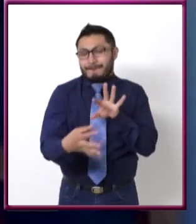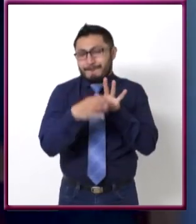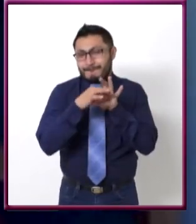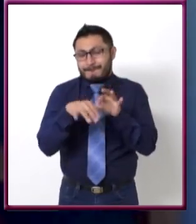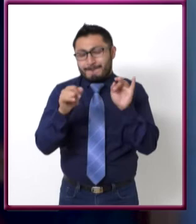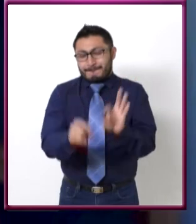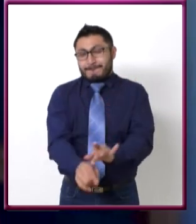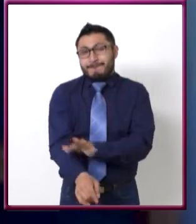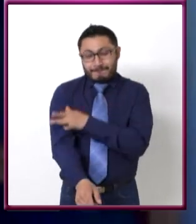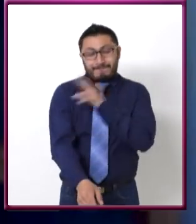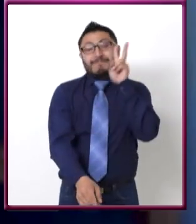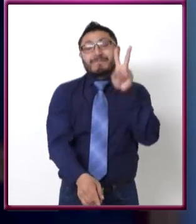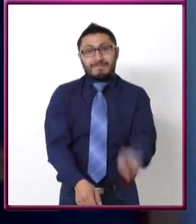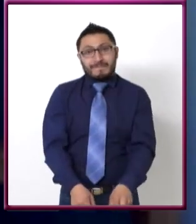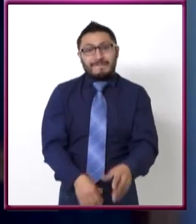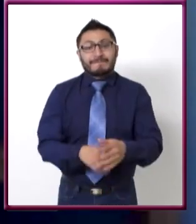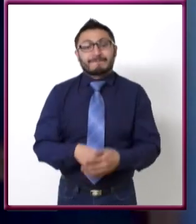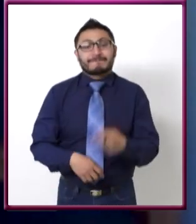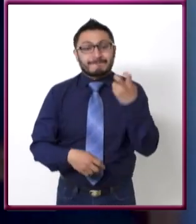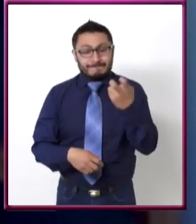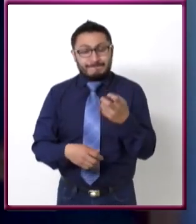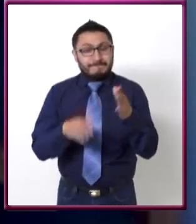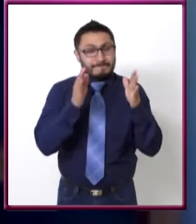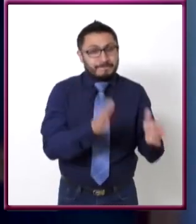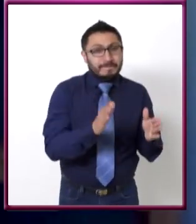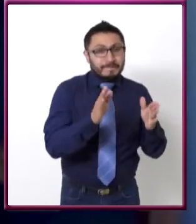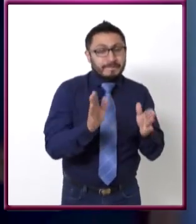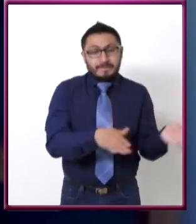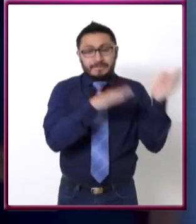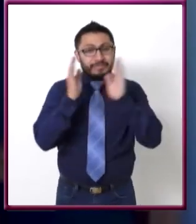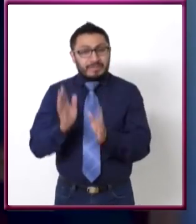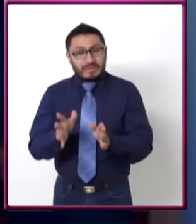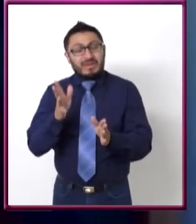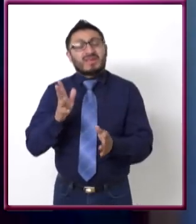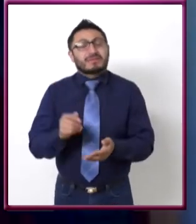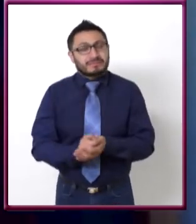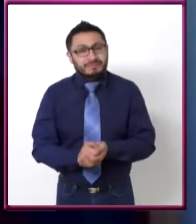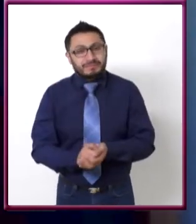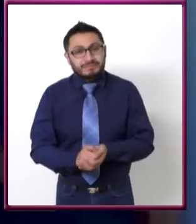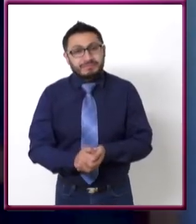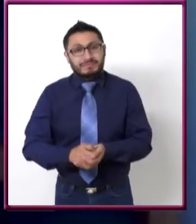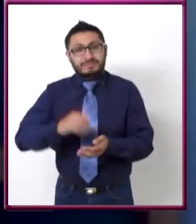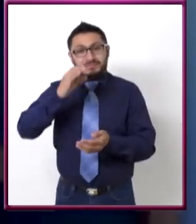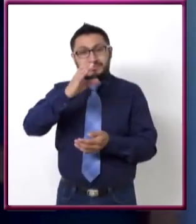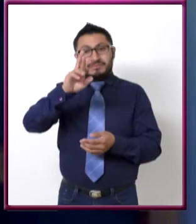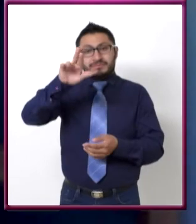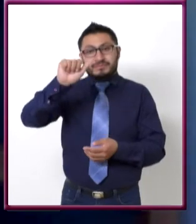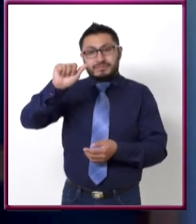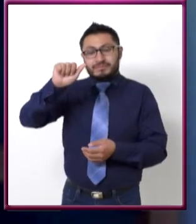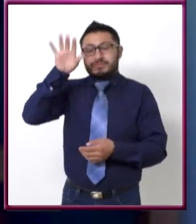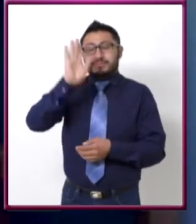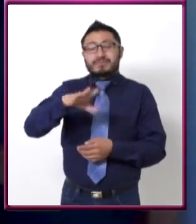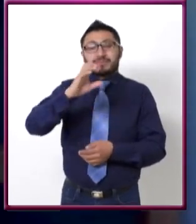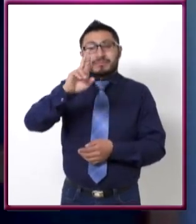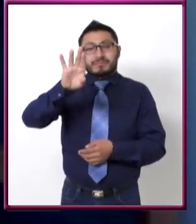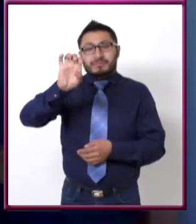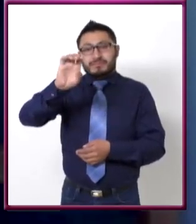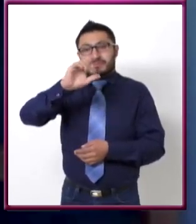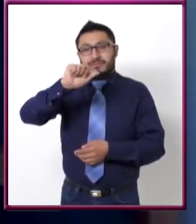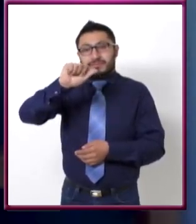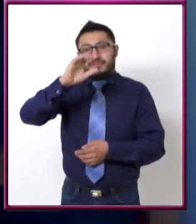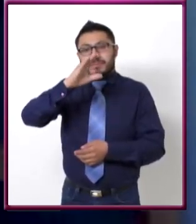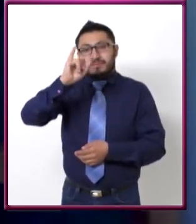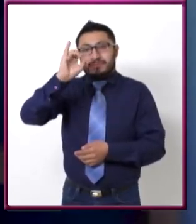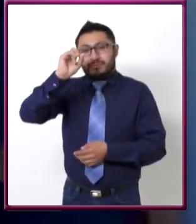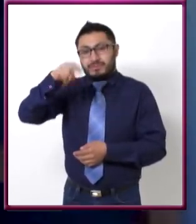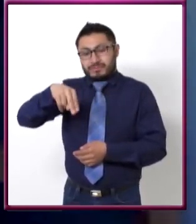conecta emocionalmente con nosotros. Eso por un lado. Pero por el lado de la creación, bueno, ahí sí ni se